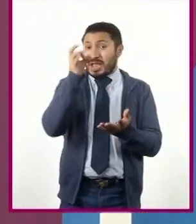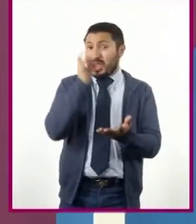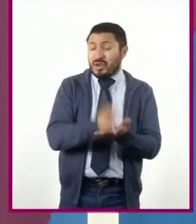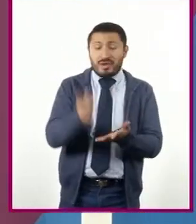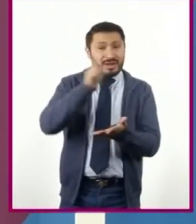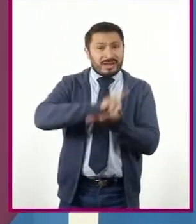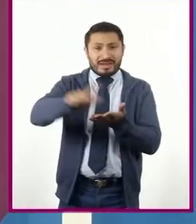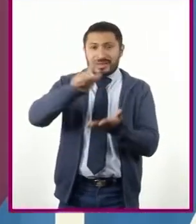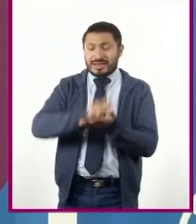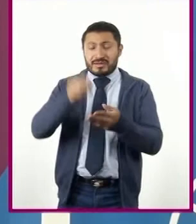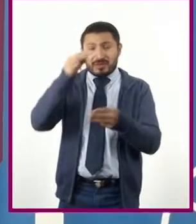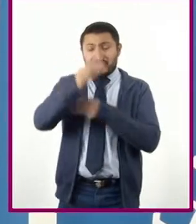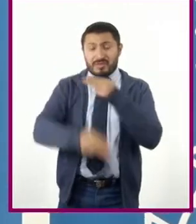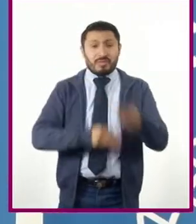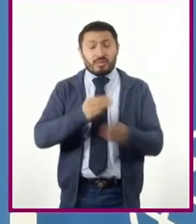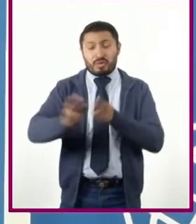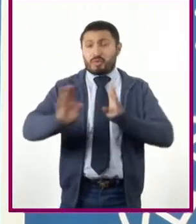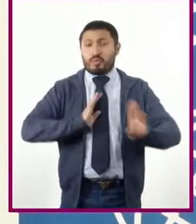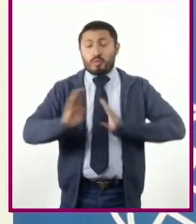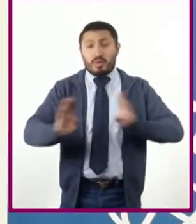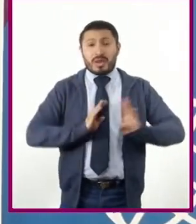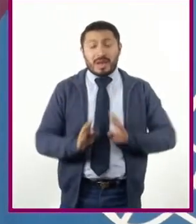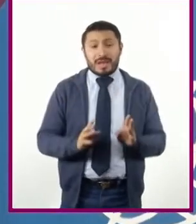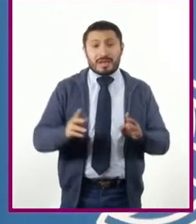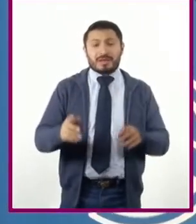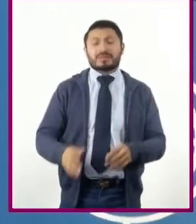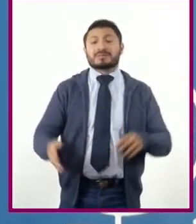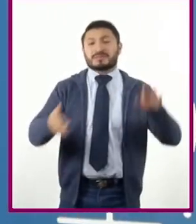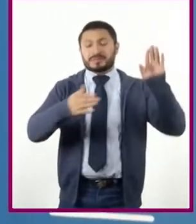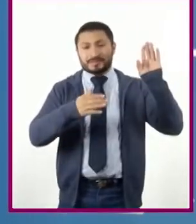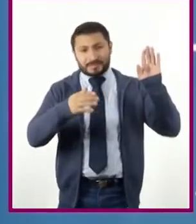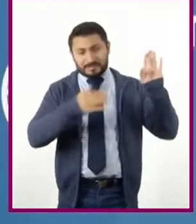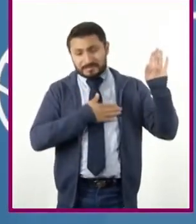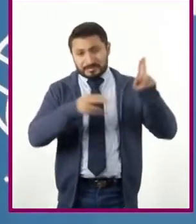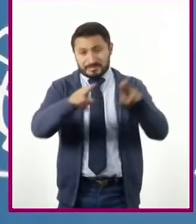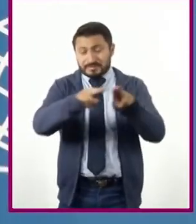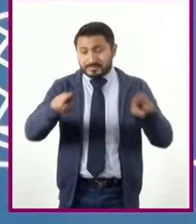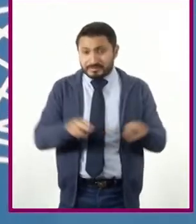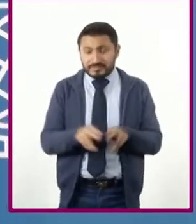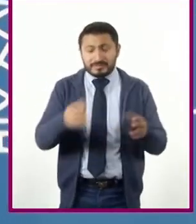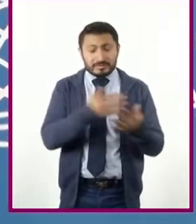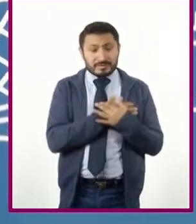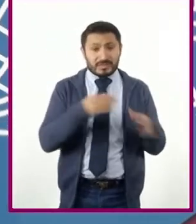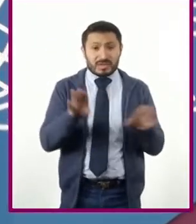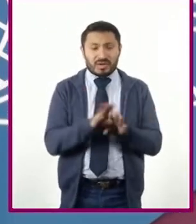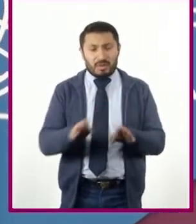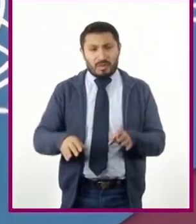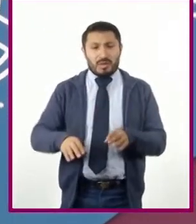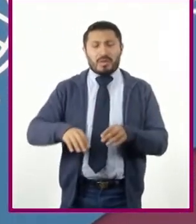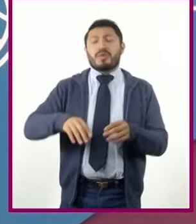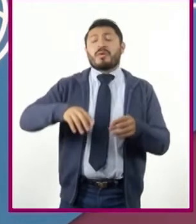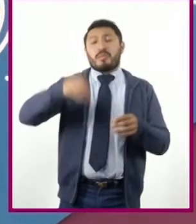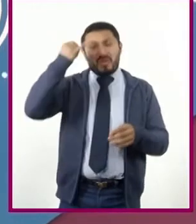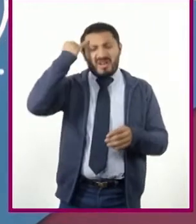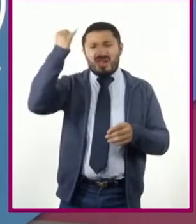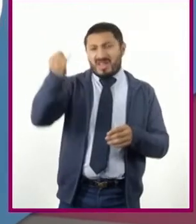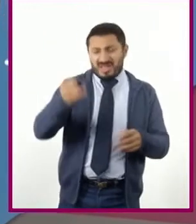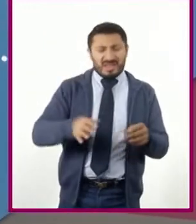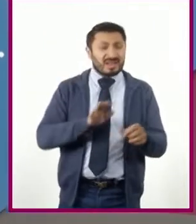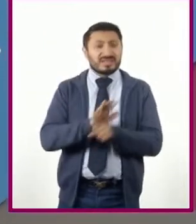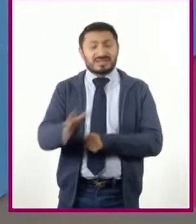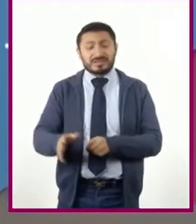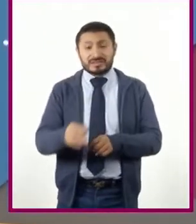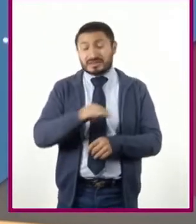del mundo, el militarismo, el patriotismo, el gesto destructor de los anarquistas, las ideas por las cuales